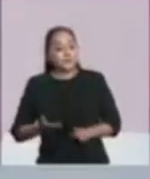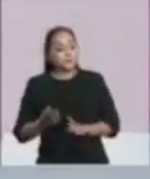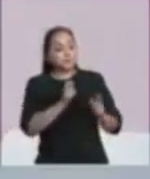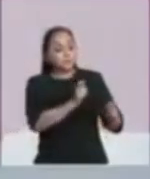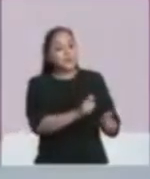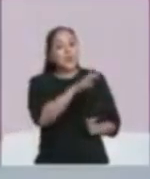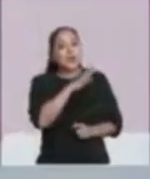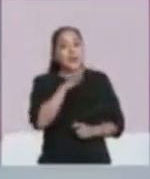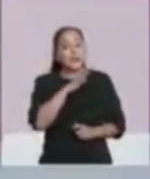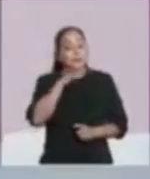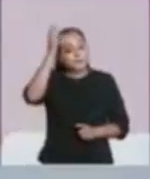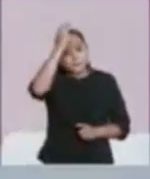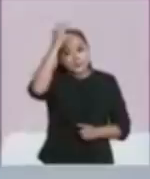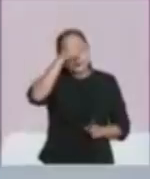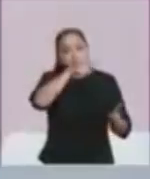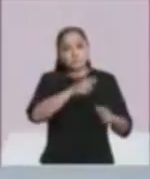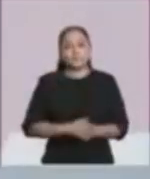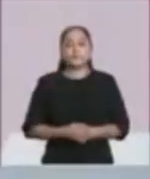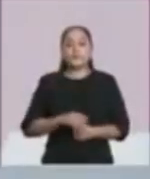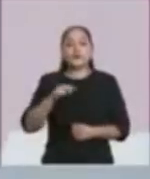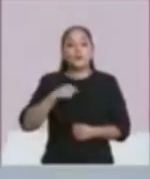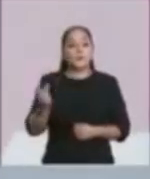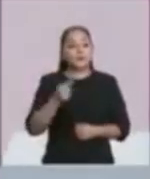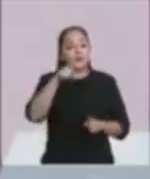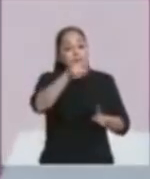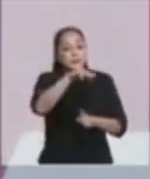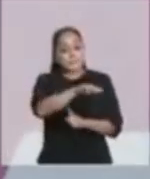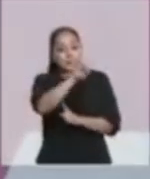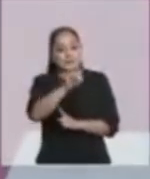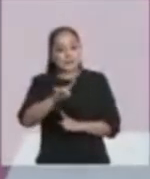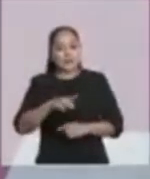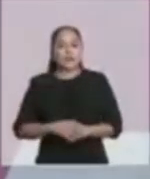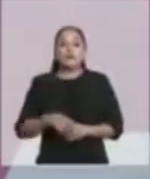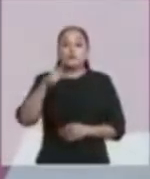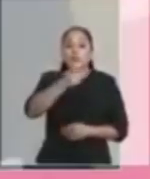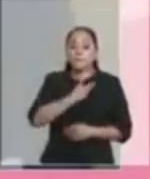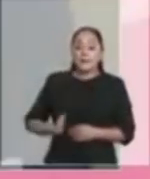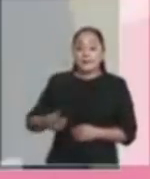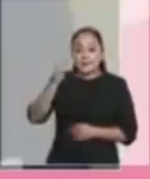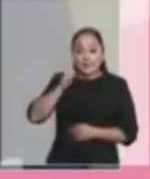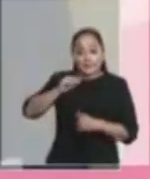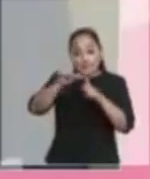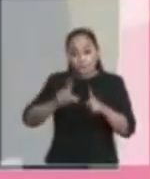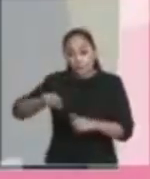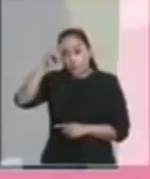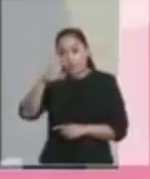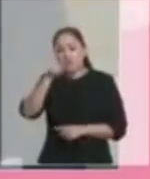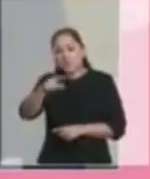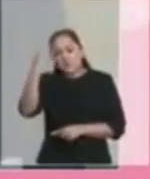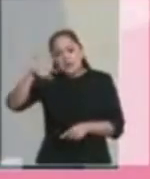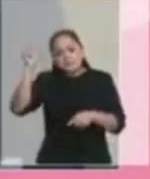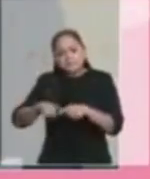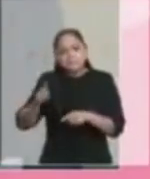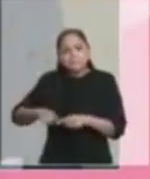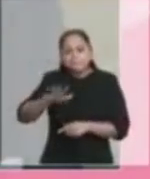general es para Margarita Zavala. ¿Qué medidas tomará usted como presidente de la República para combatir la violencia y qué le hace pensar que